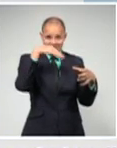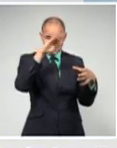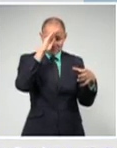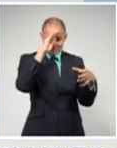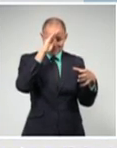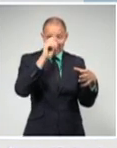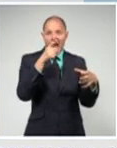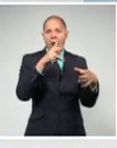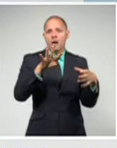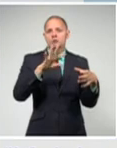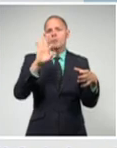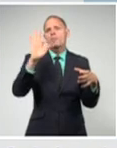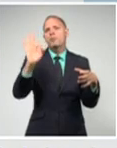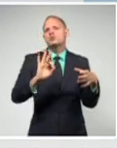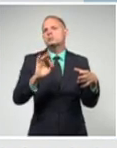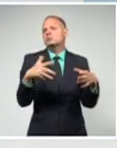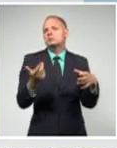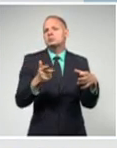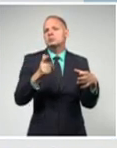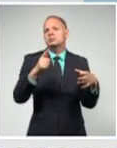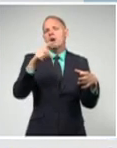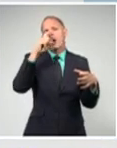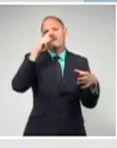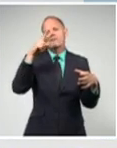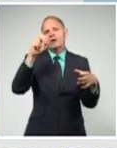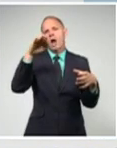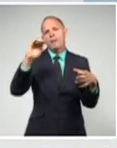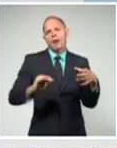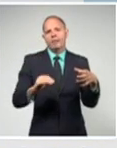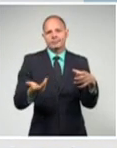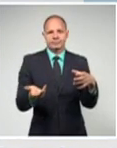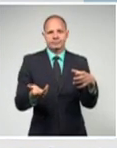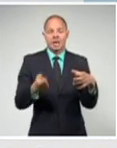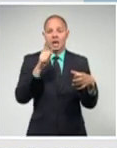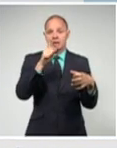20 años de edad. De esos 103